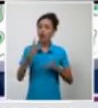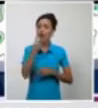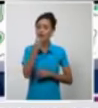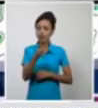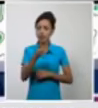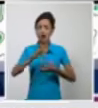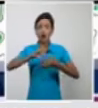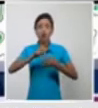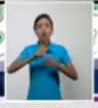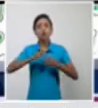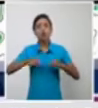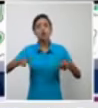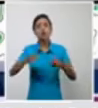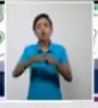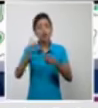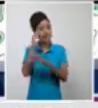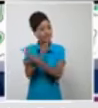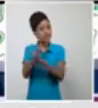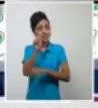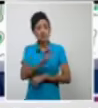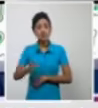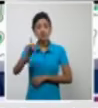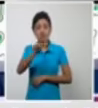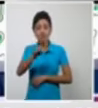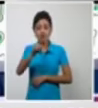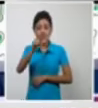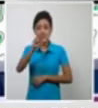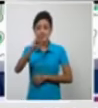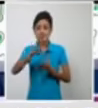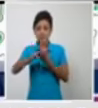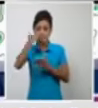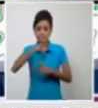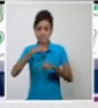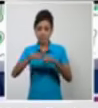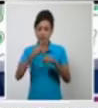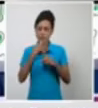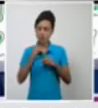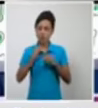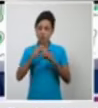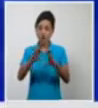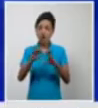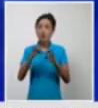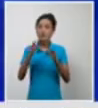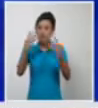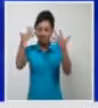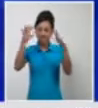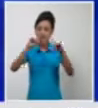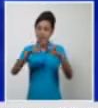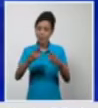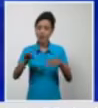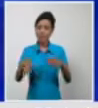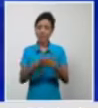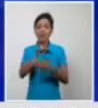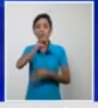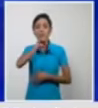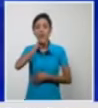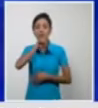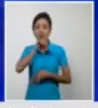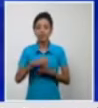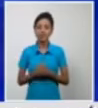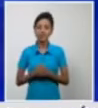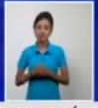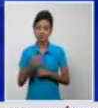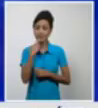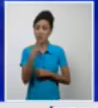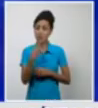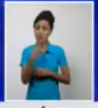Ciencias Sociales del Sigma. Muy buenos días y, por supuesto, muchas felicidades en este Día de las Madres. Buenos días y muchas gracias